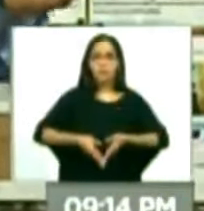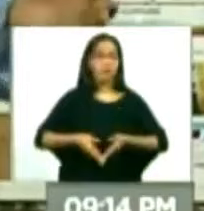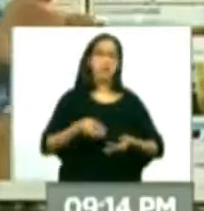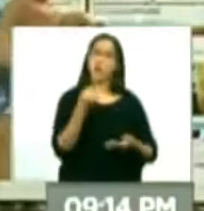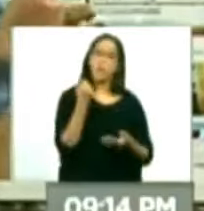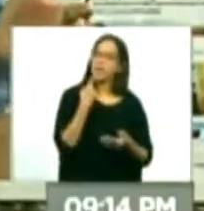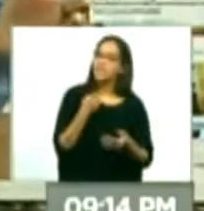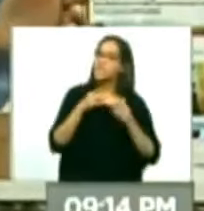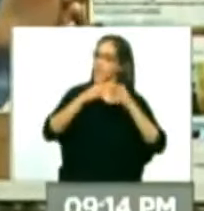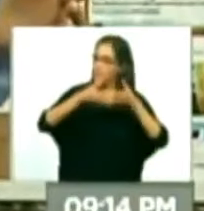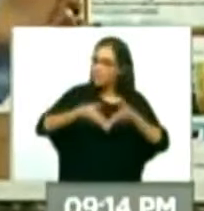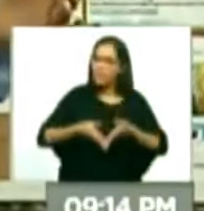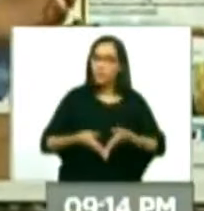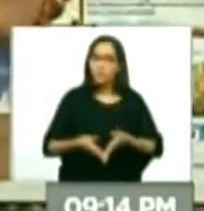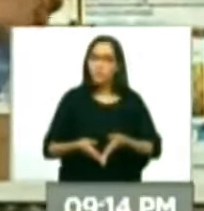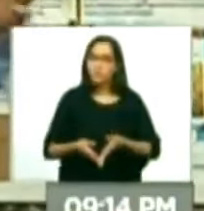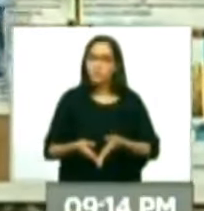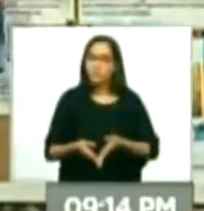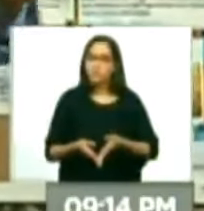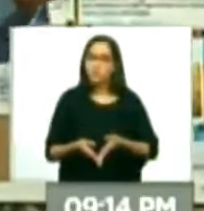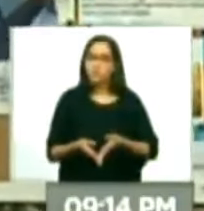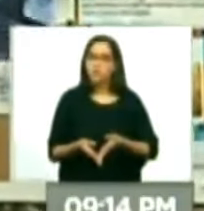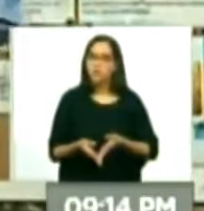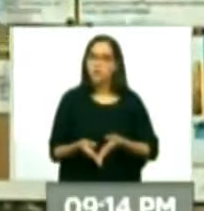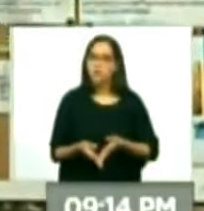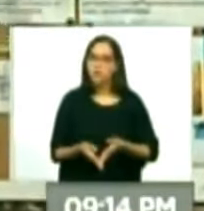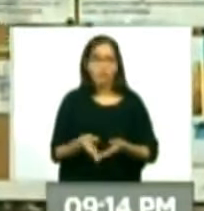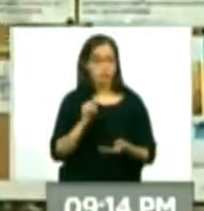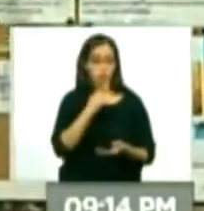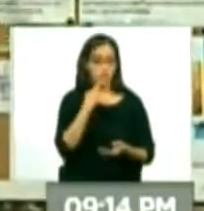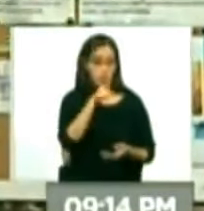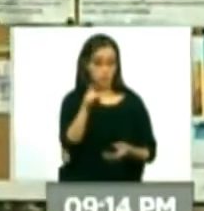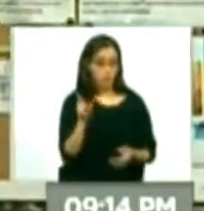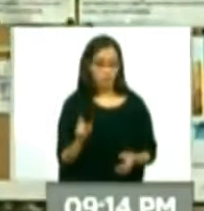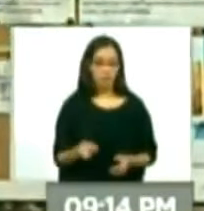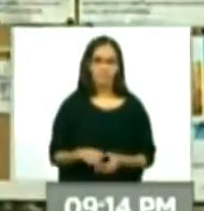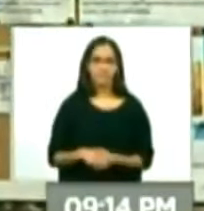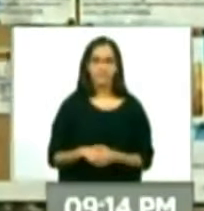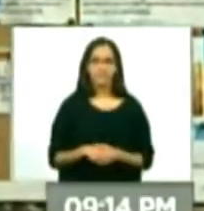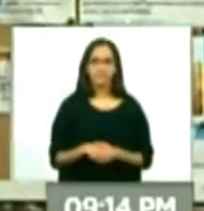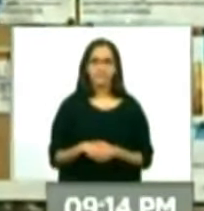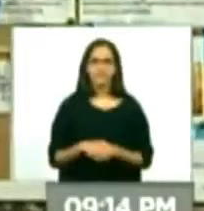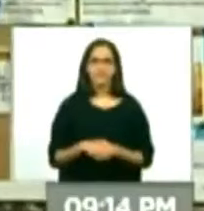dicen? ¿El barco se hunde? Eso lo dijeron ustedes.